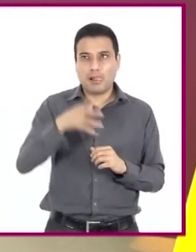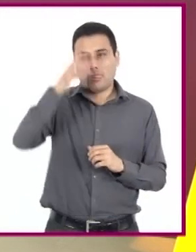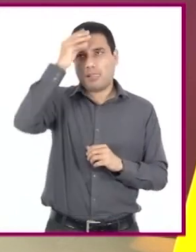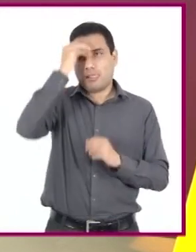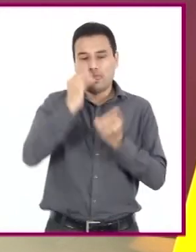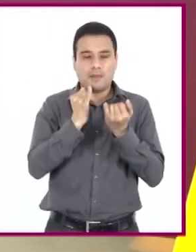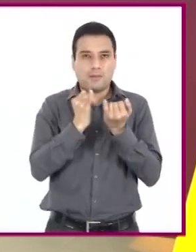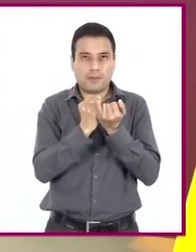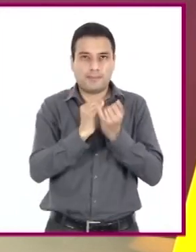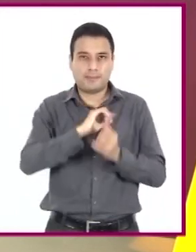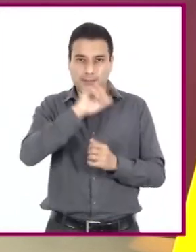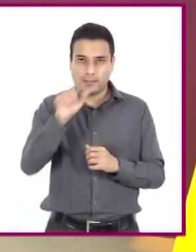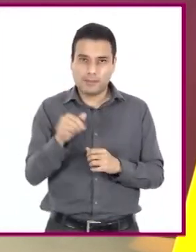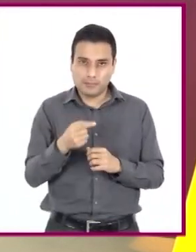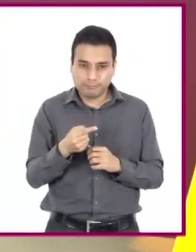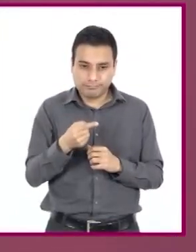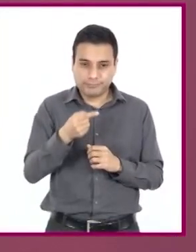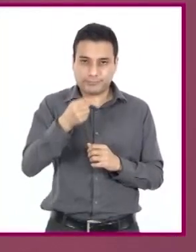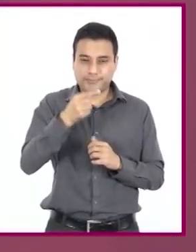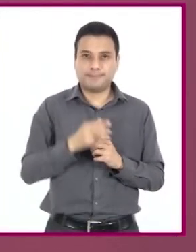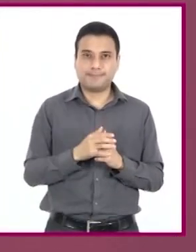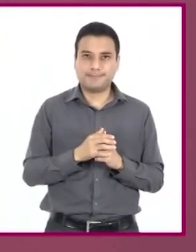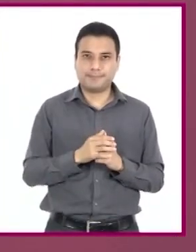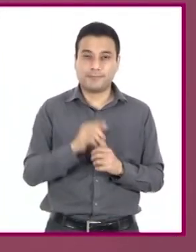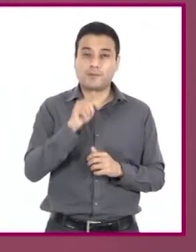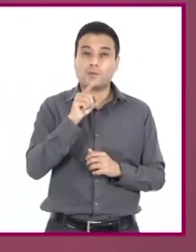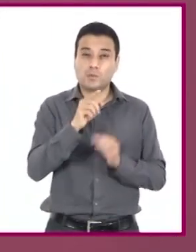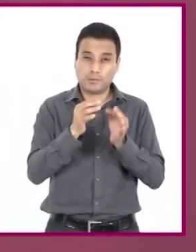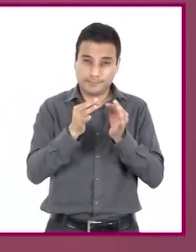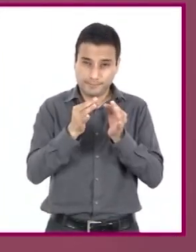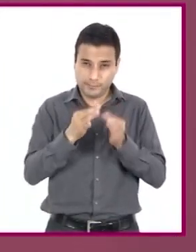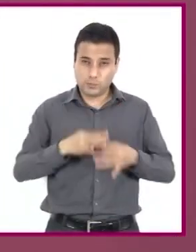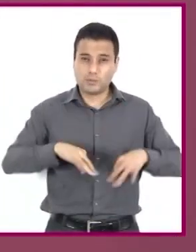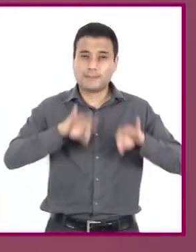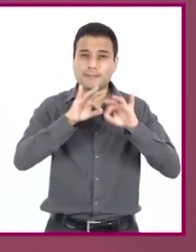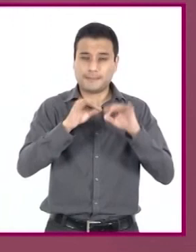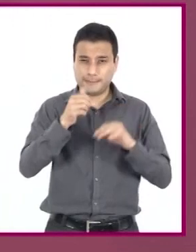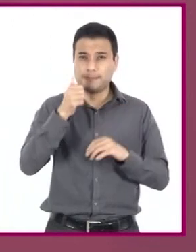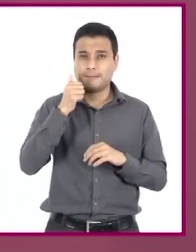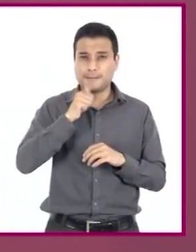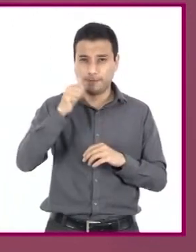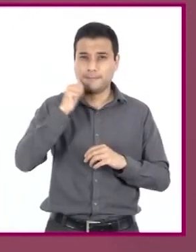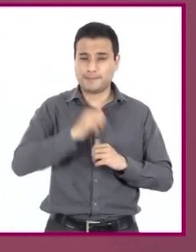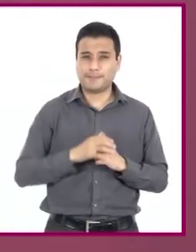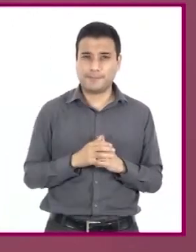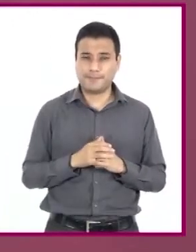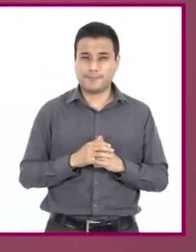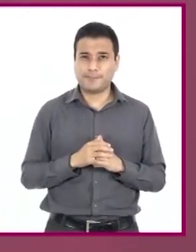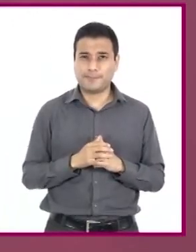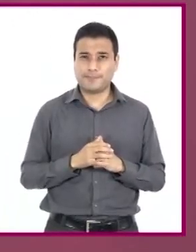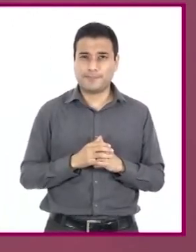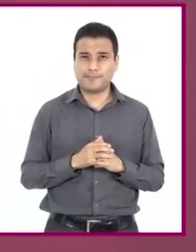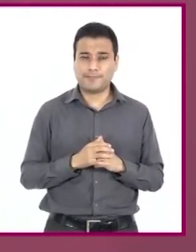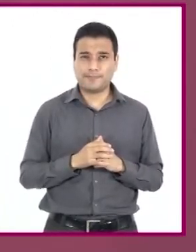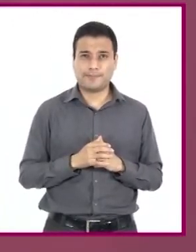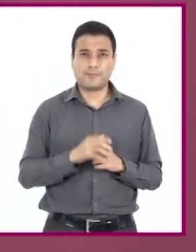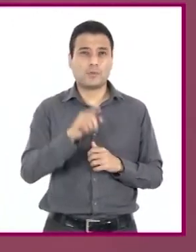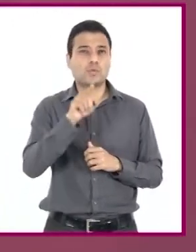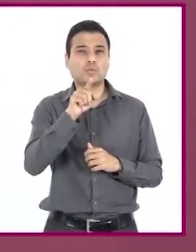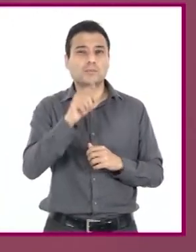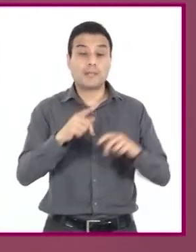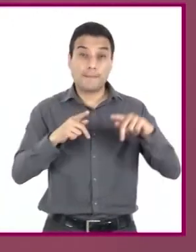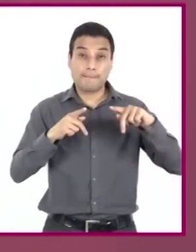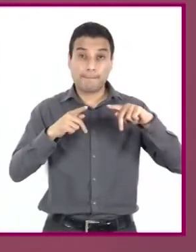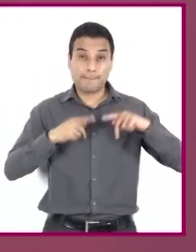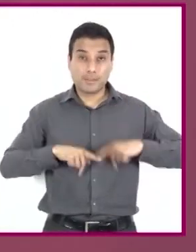construyen. Ante ello, es importante poner límites y establecer momentos en los cuales todas las personas